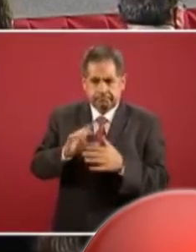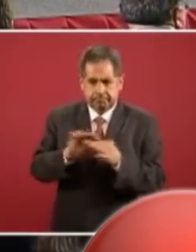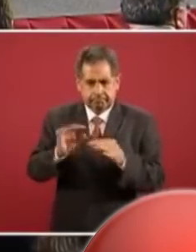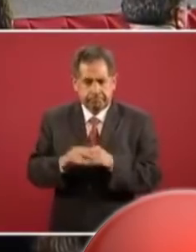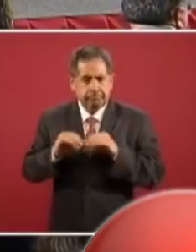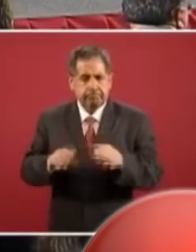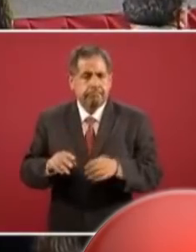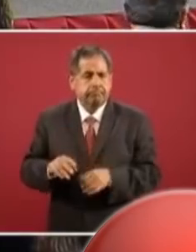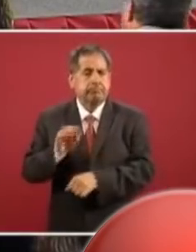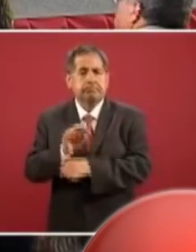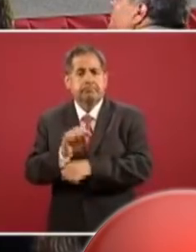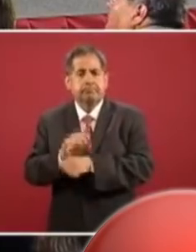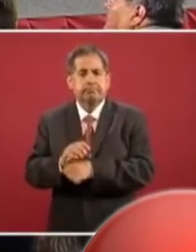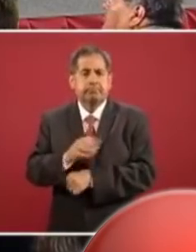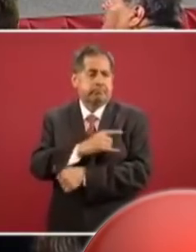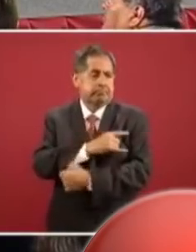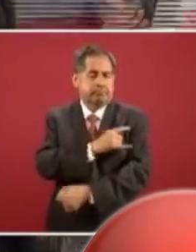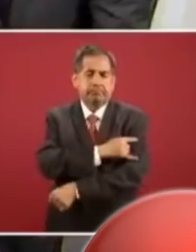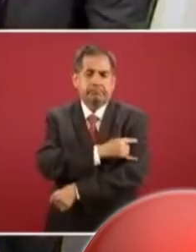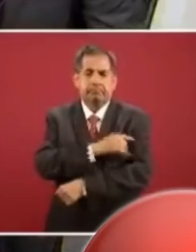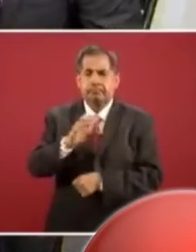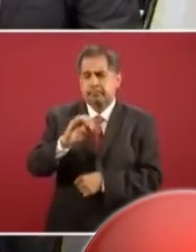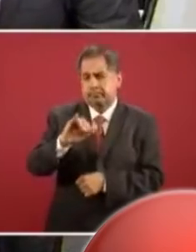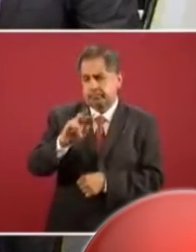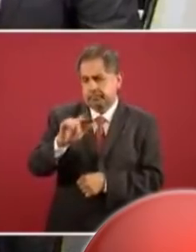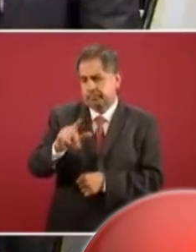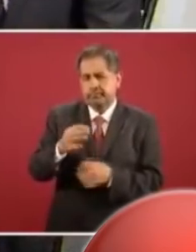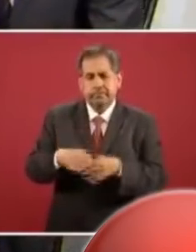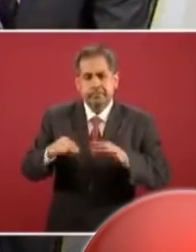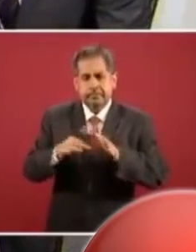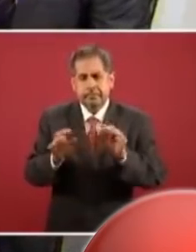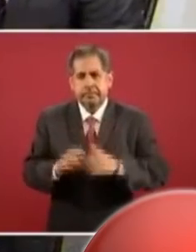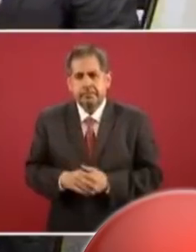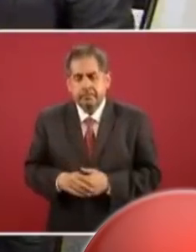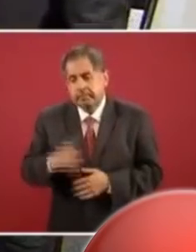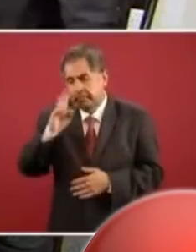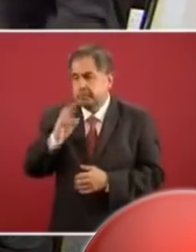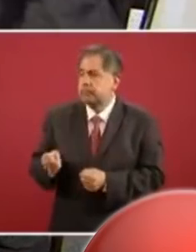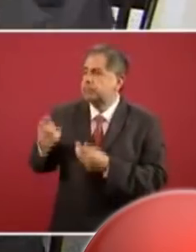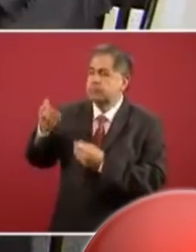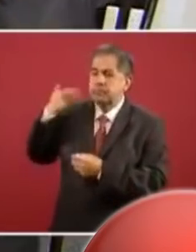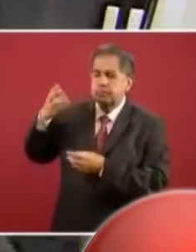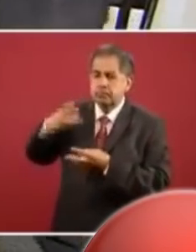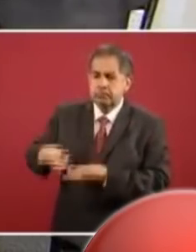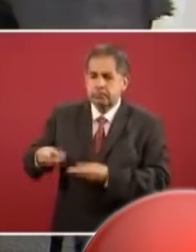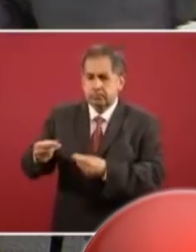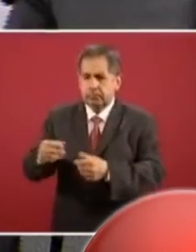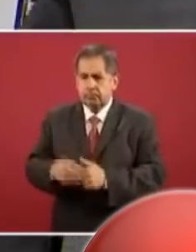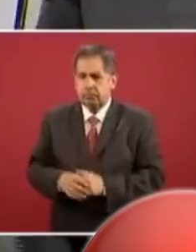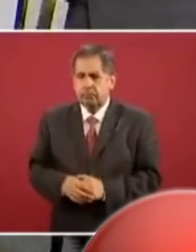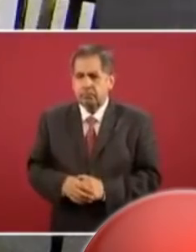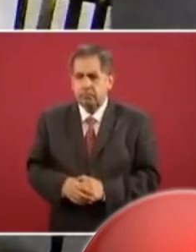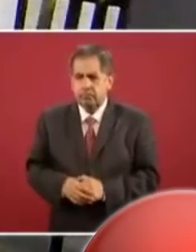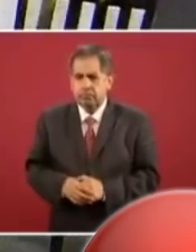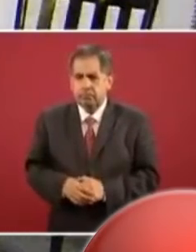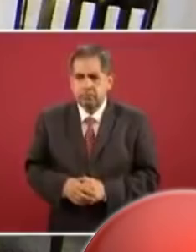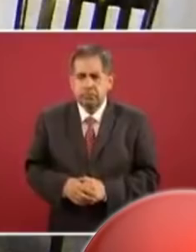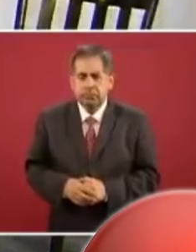la protección civil es importantísima. Pero empecemos por cuánto se gastaba